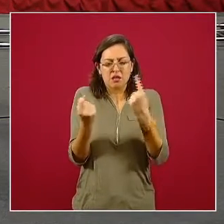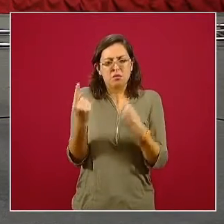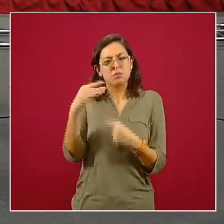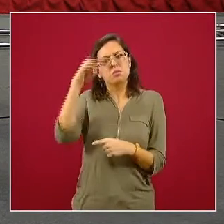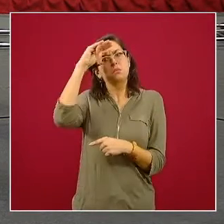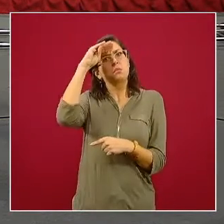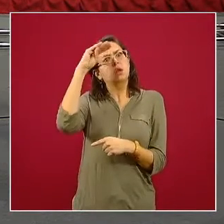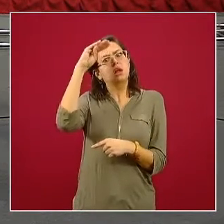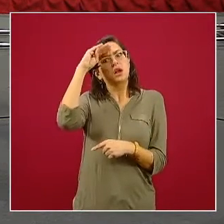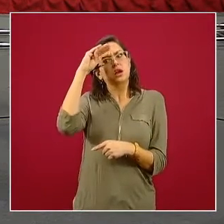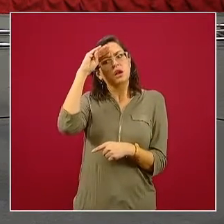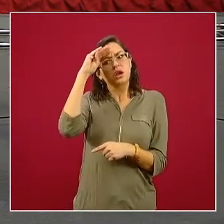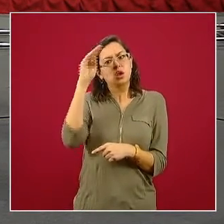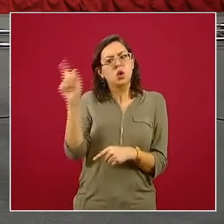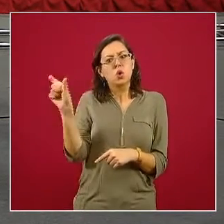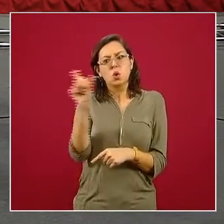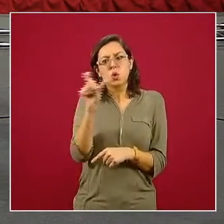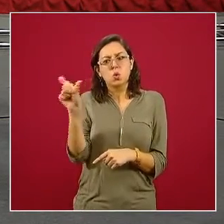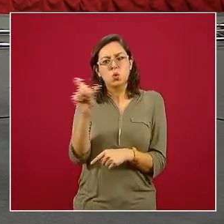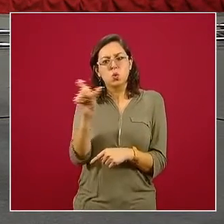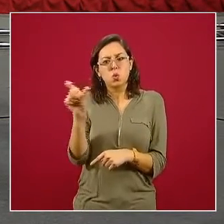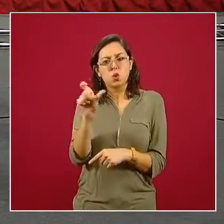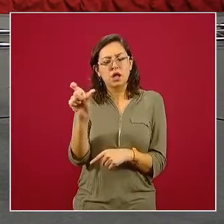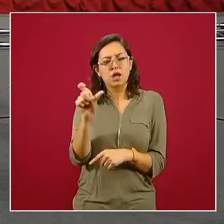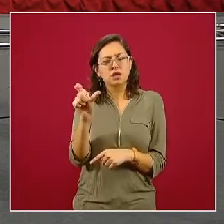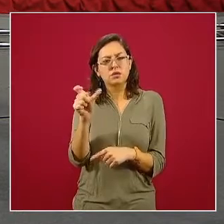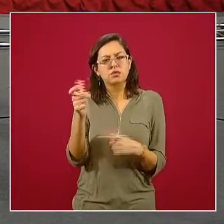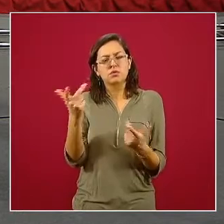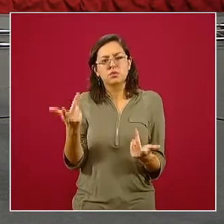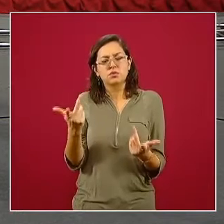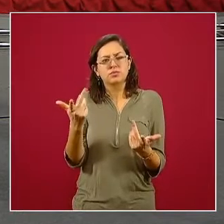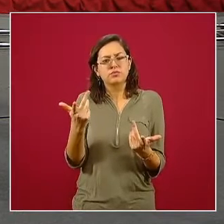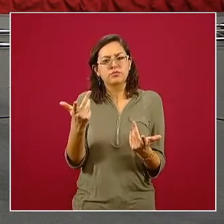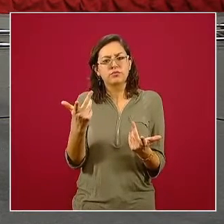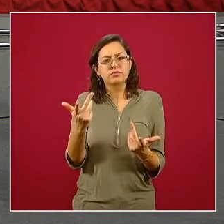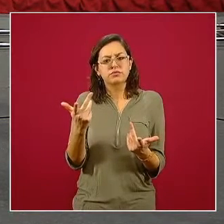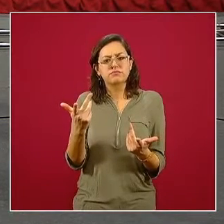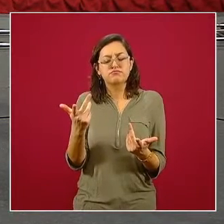públicos, presentan a veces un poquito de